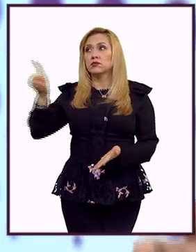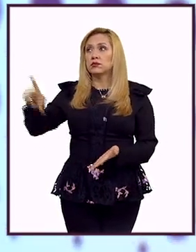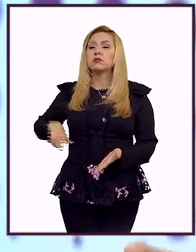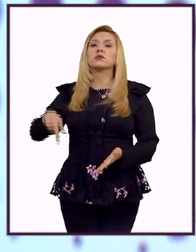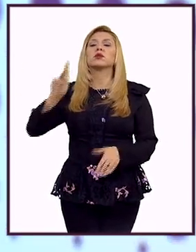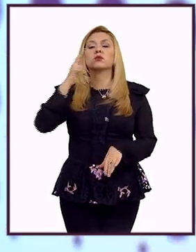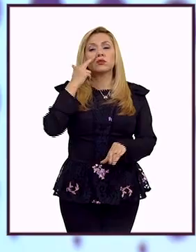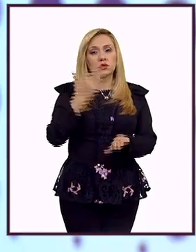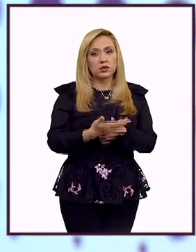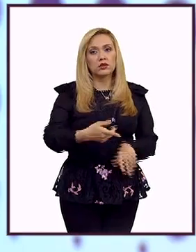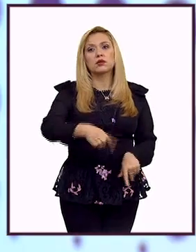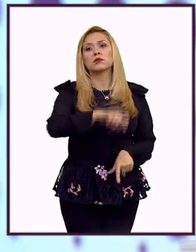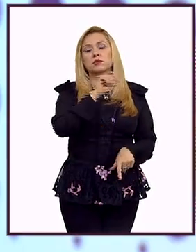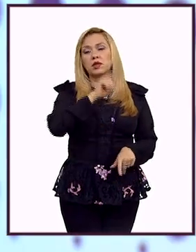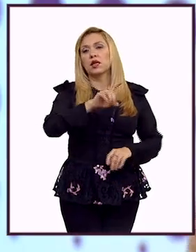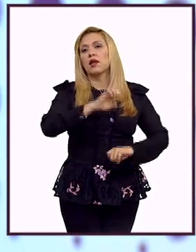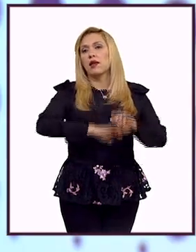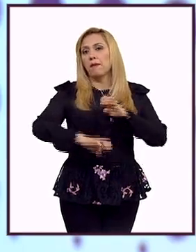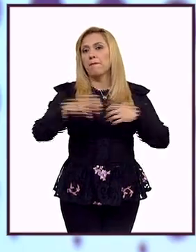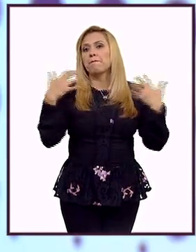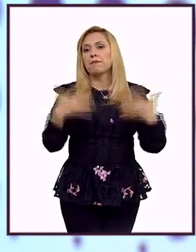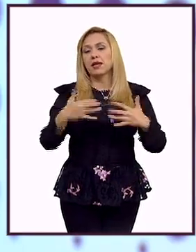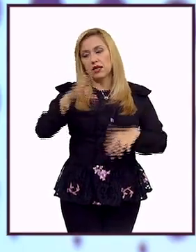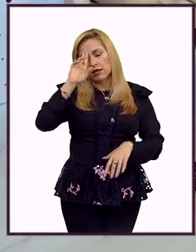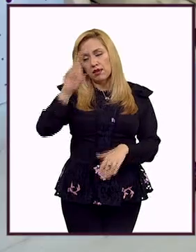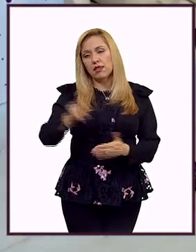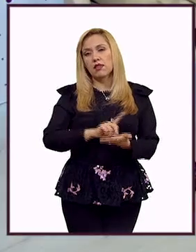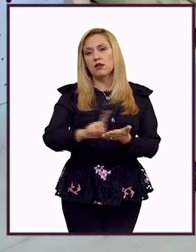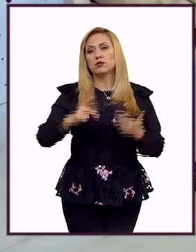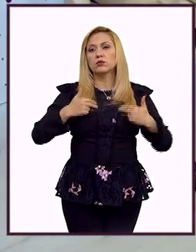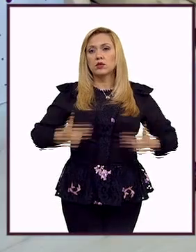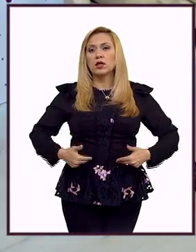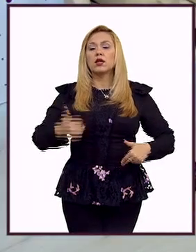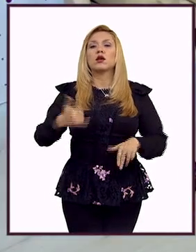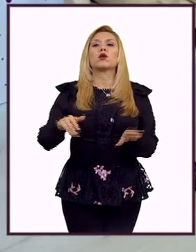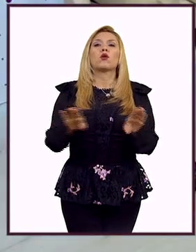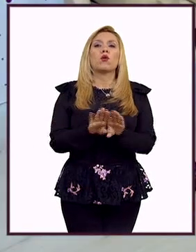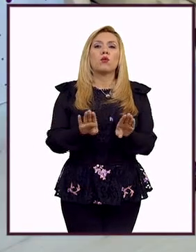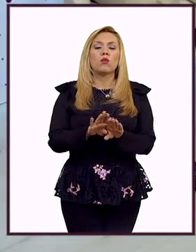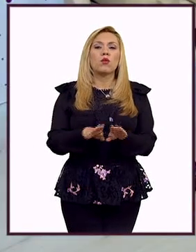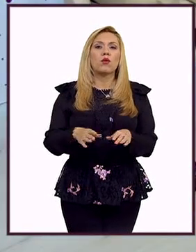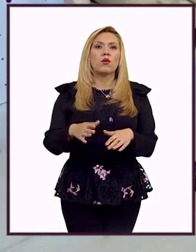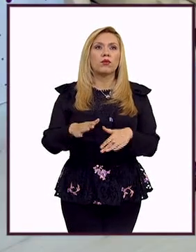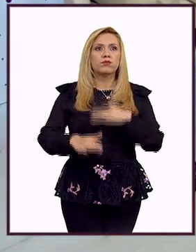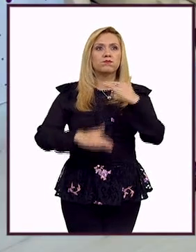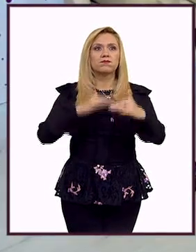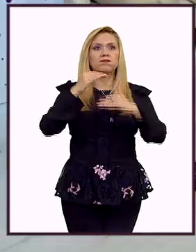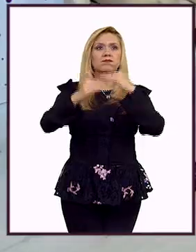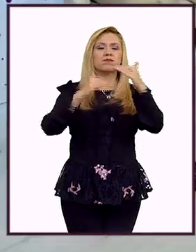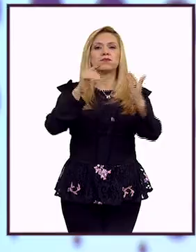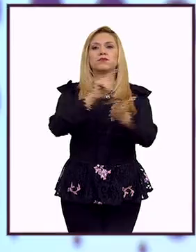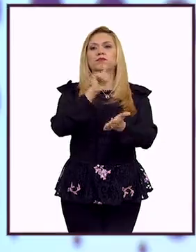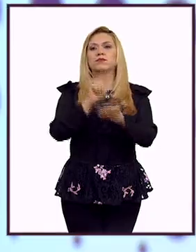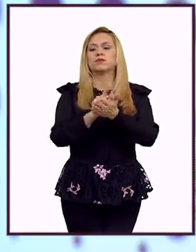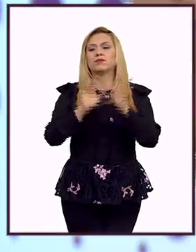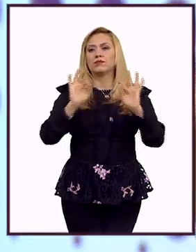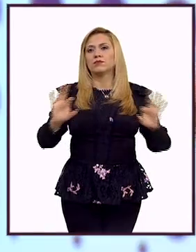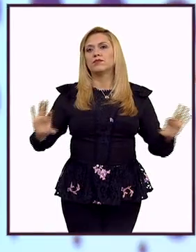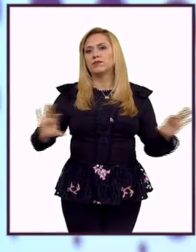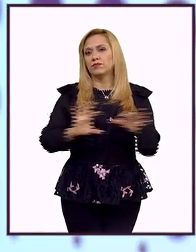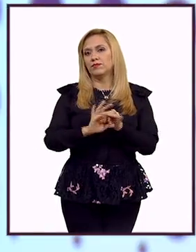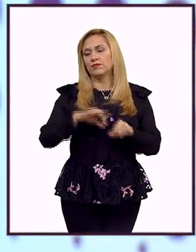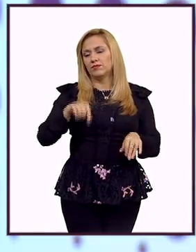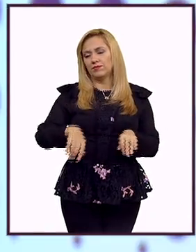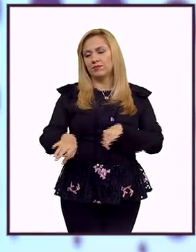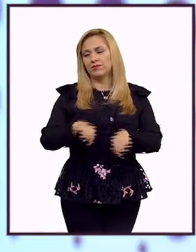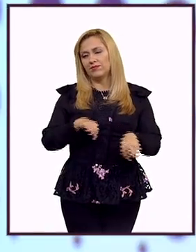las responsabilidades de las empresas en materia de respeto de derechos humanos y cómo vamos avanzando hacia un marco jurídicamente vinculante que también es parte de la